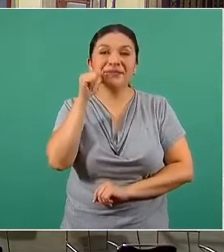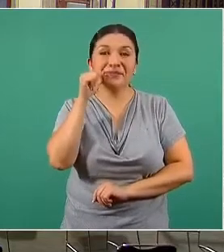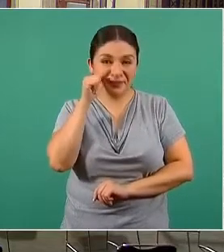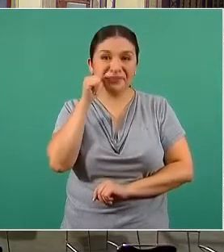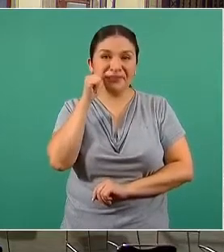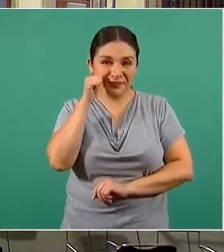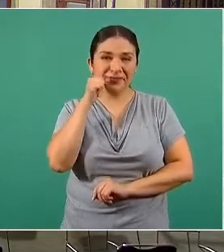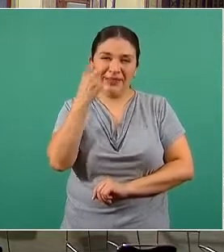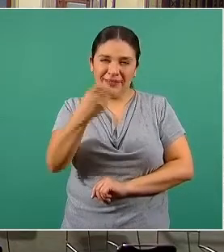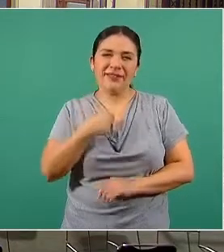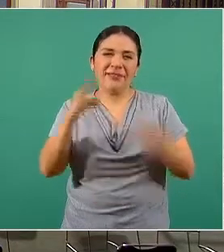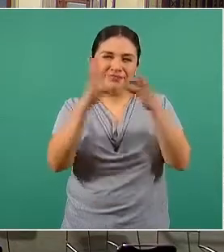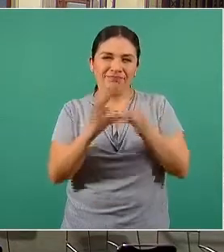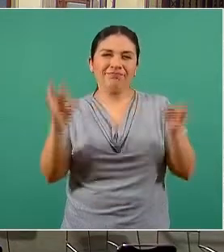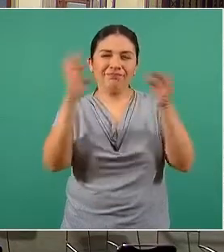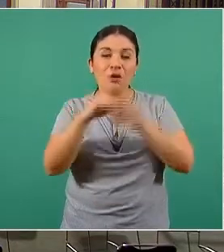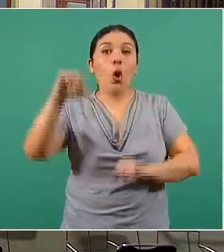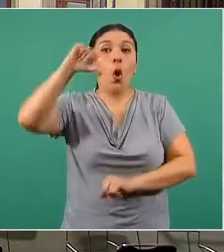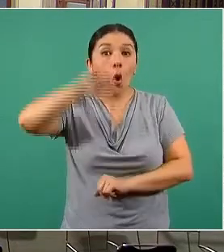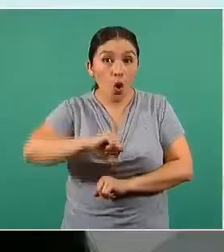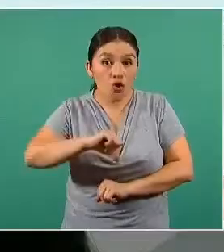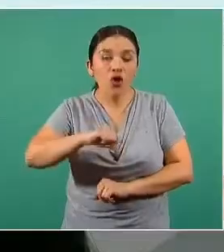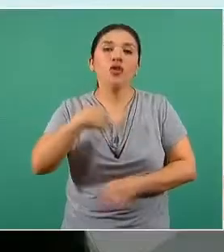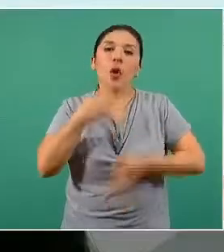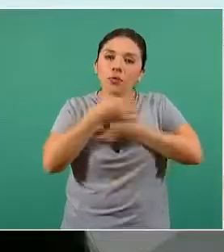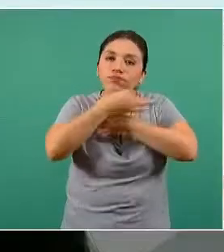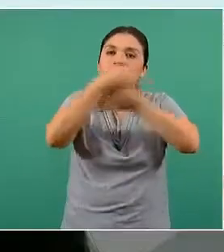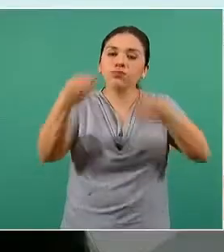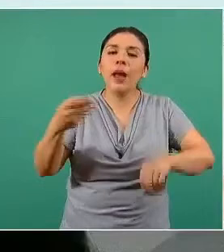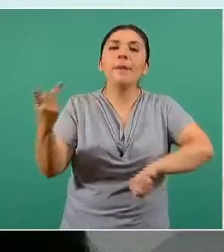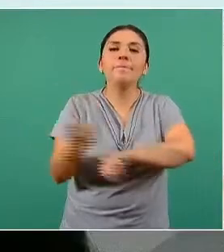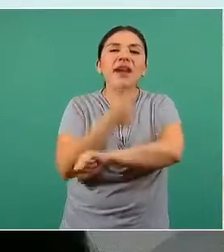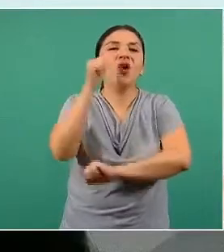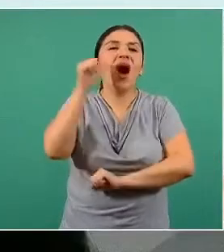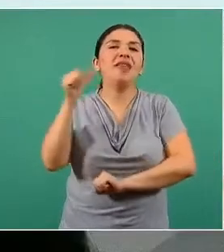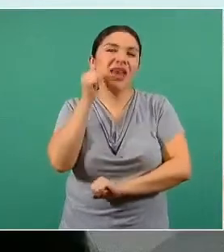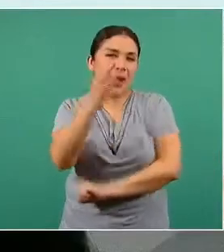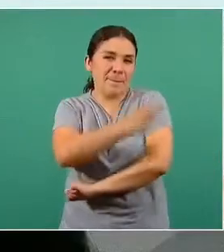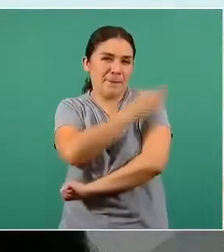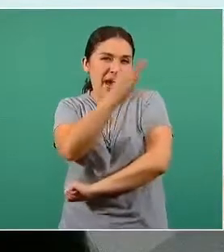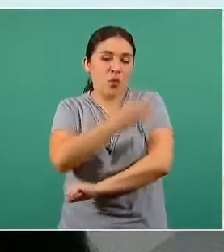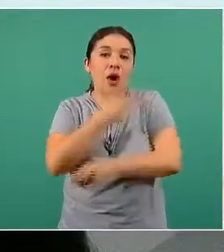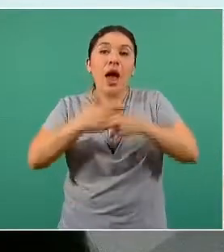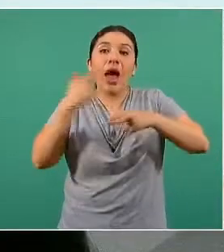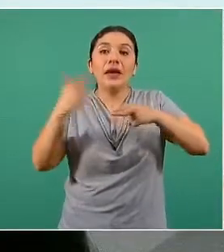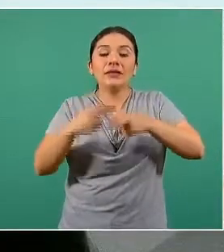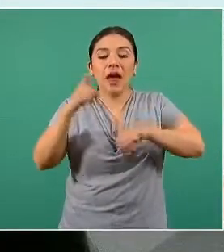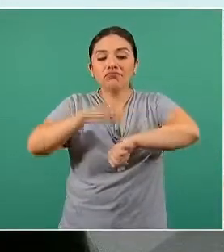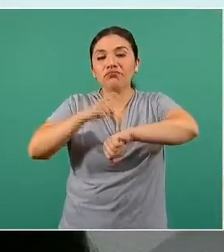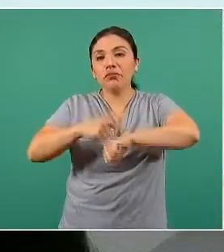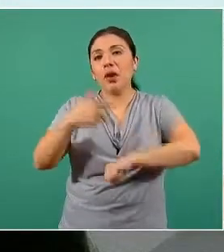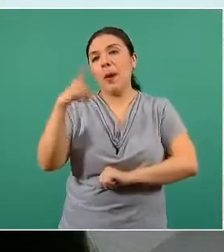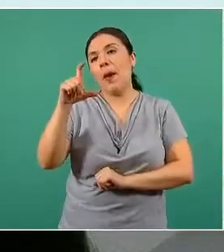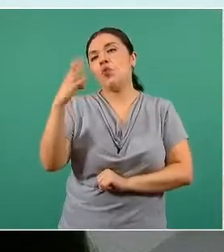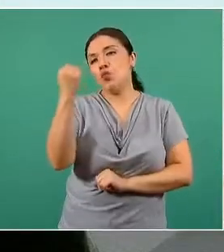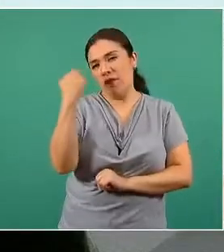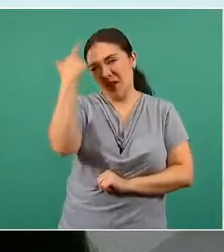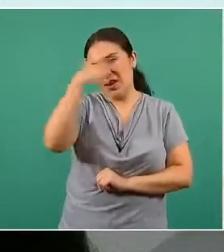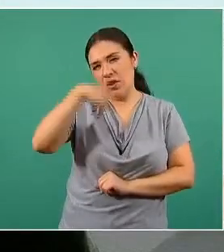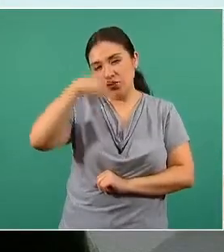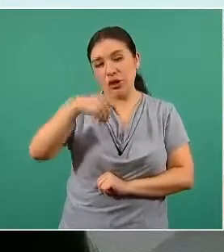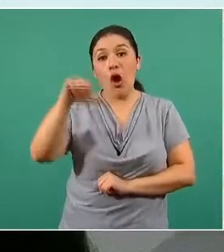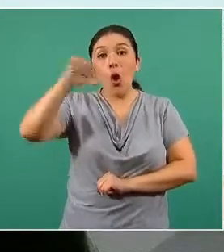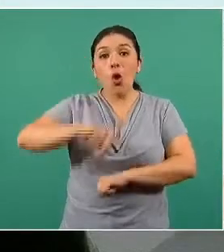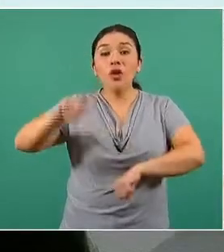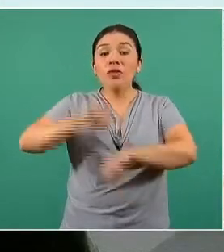Ya habíamos comentado que hoy estaríamos informando lo que ayer se logró hasta las 20 horas. Hoy es 9 de junio, esto